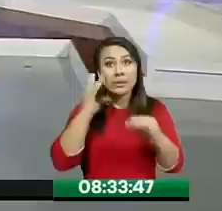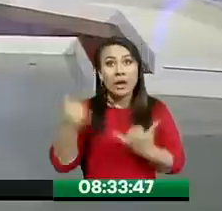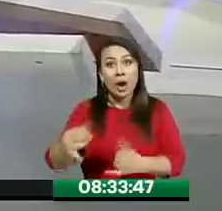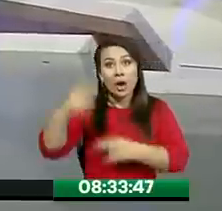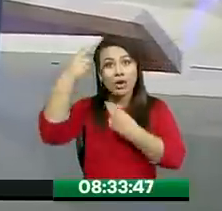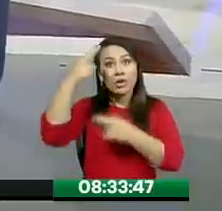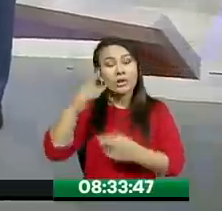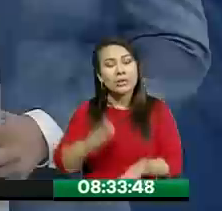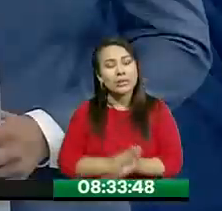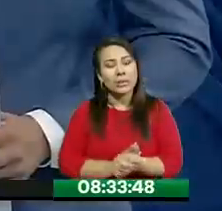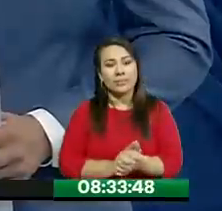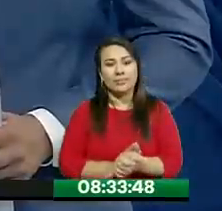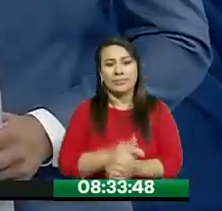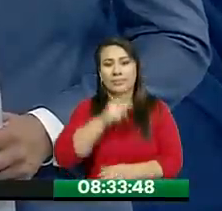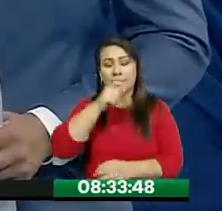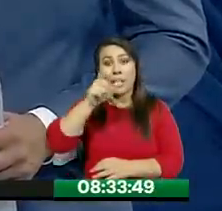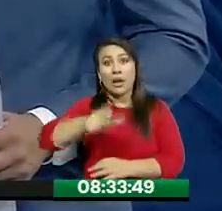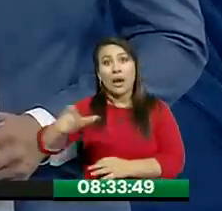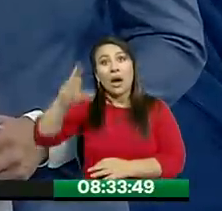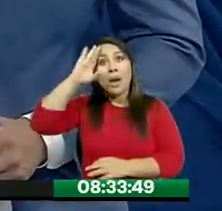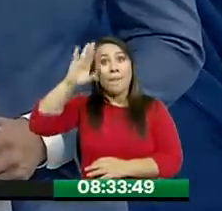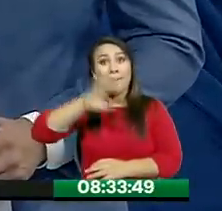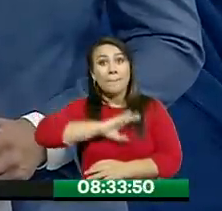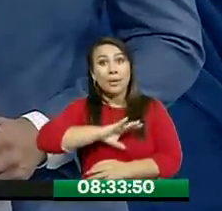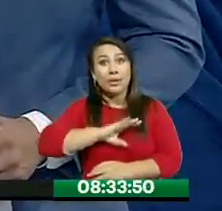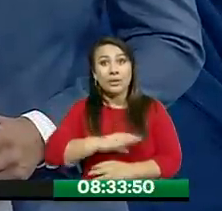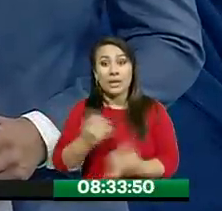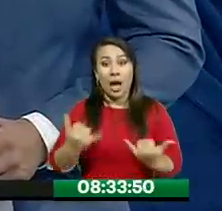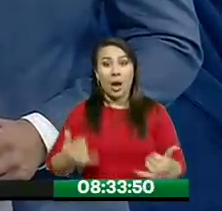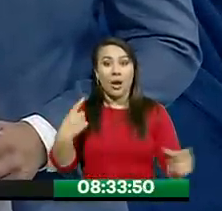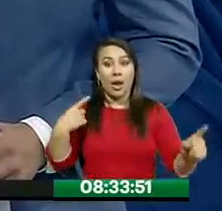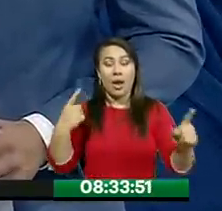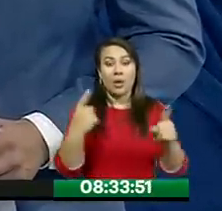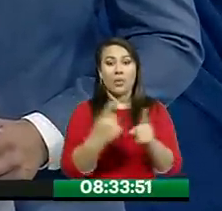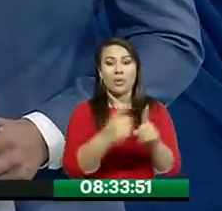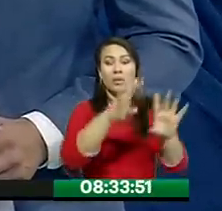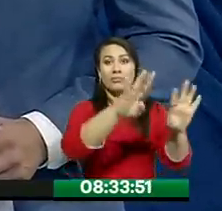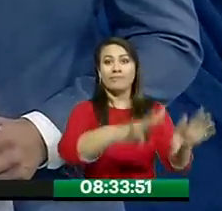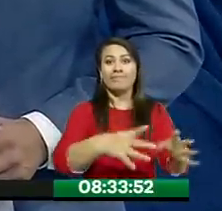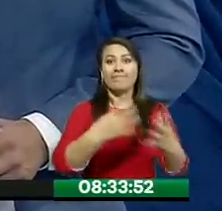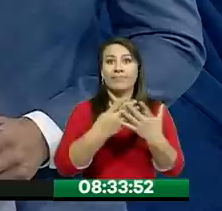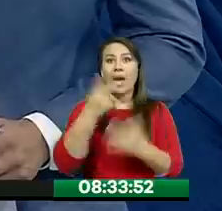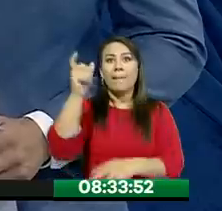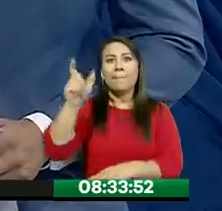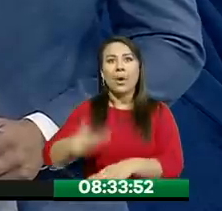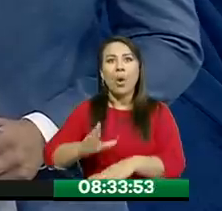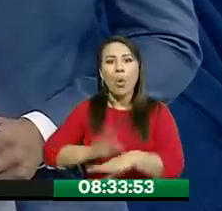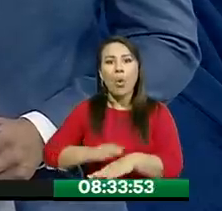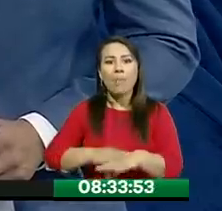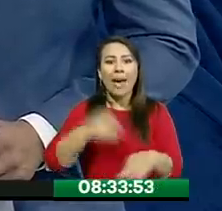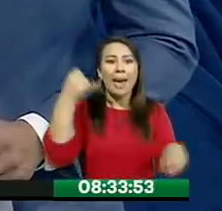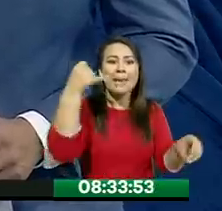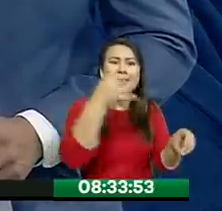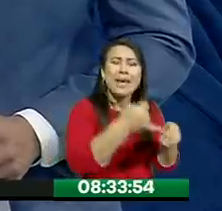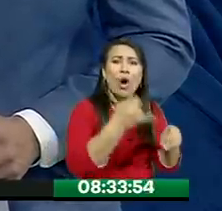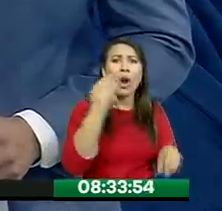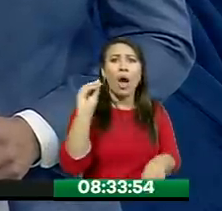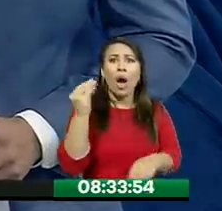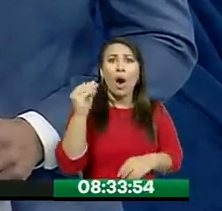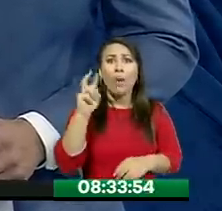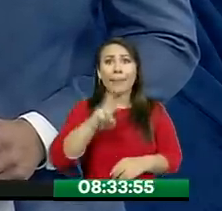ingeniero Fernando Amador, de la Autoridad de Tránsito Municipal, como parte de la organización de lo que se